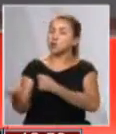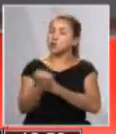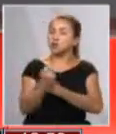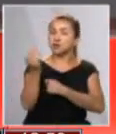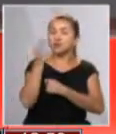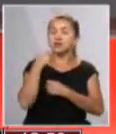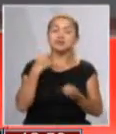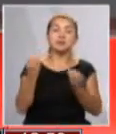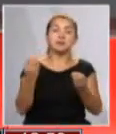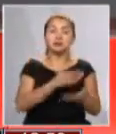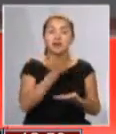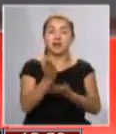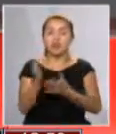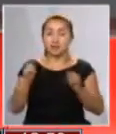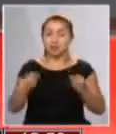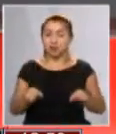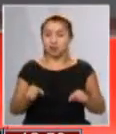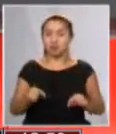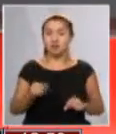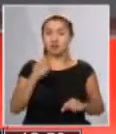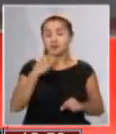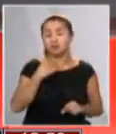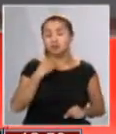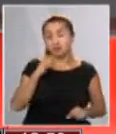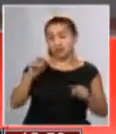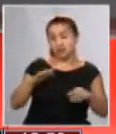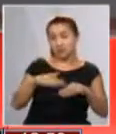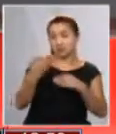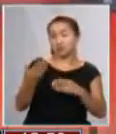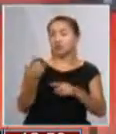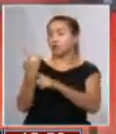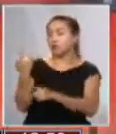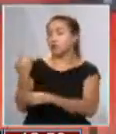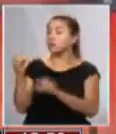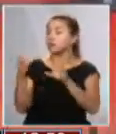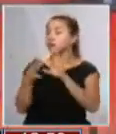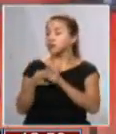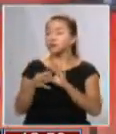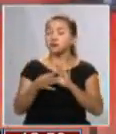que ha pasado el día de hoy y también lo que se viene para adelante. Abogado, muchas gracias. Muchas gracias a usted por la invitación.